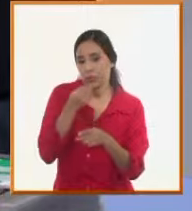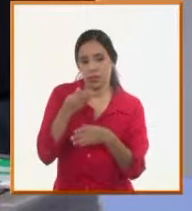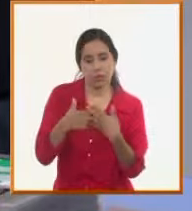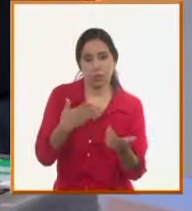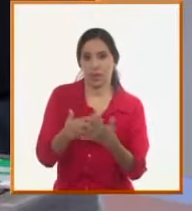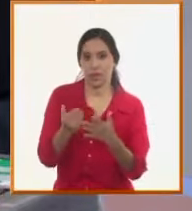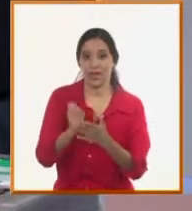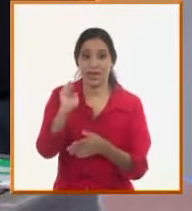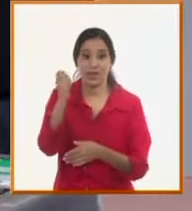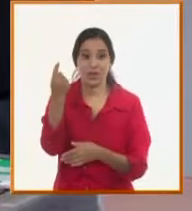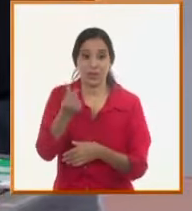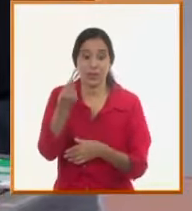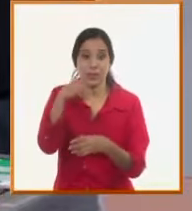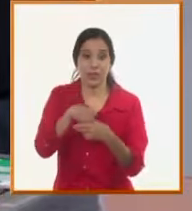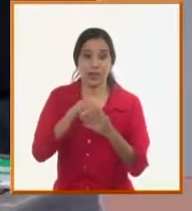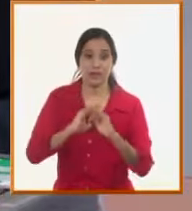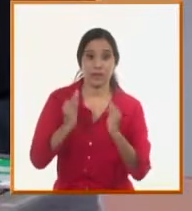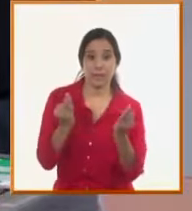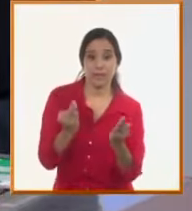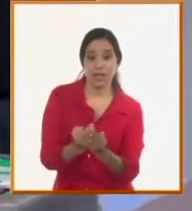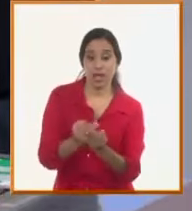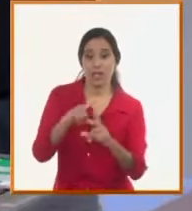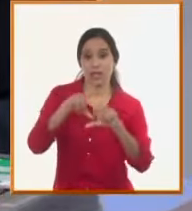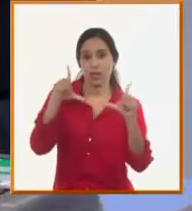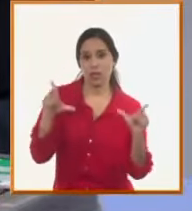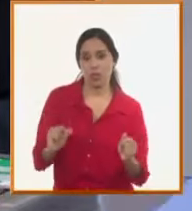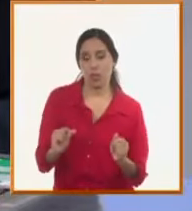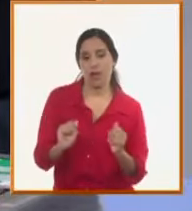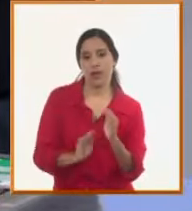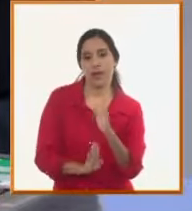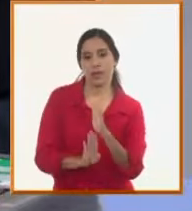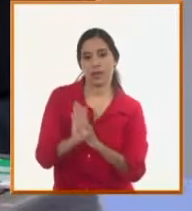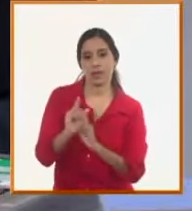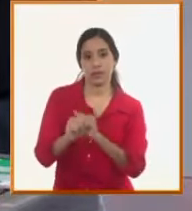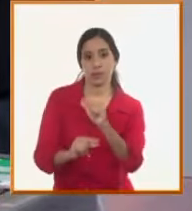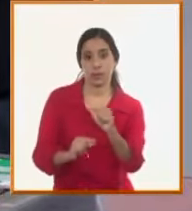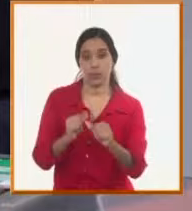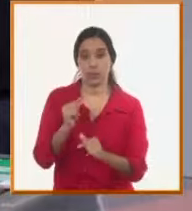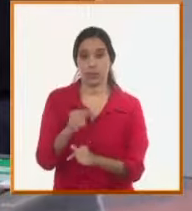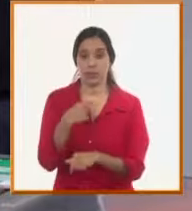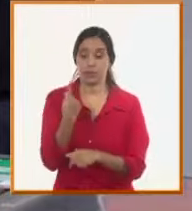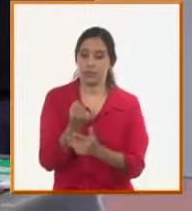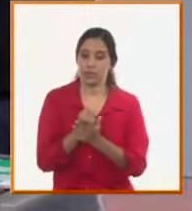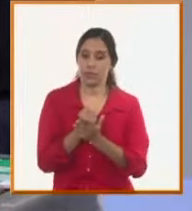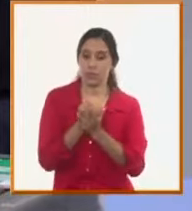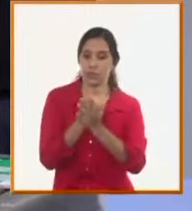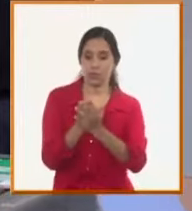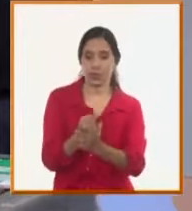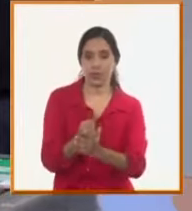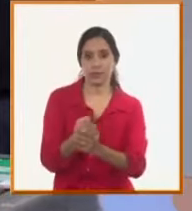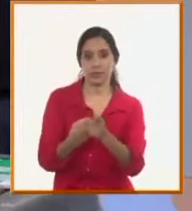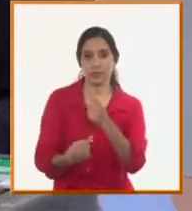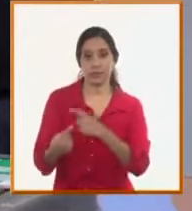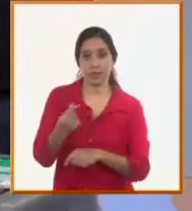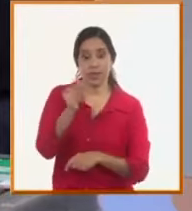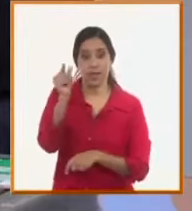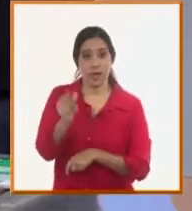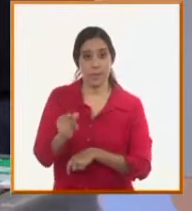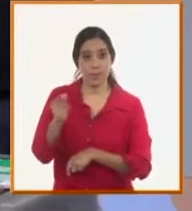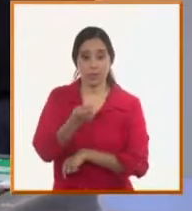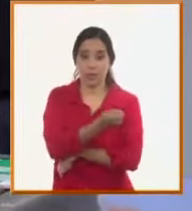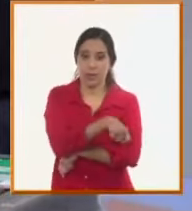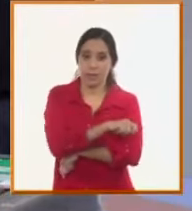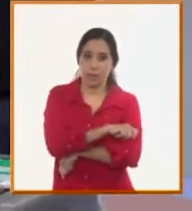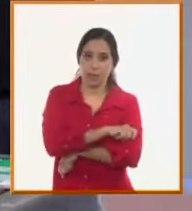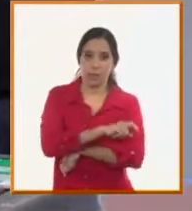economía del país avance. Y en ese sentido, el seguro es un mecanismo financiero para acompañar a los ciudadanos, la población en